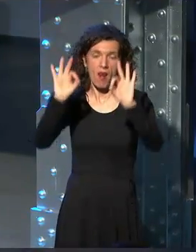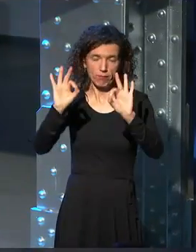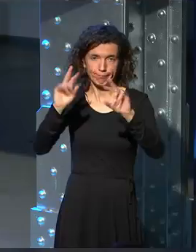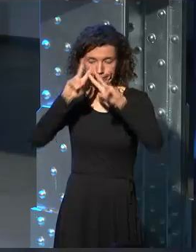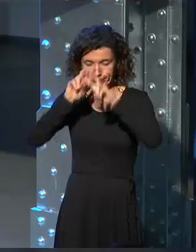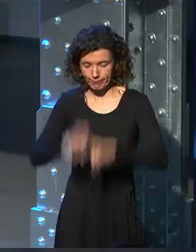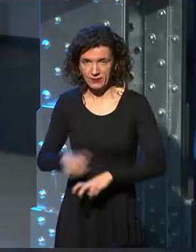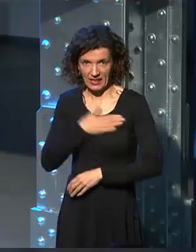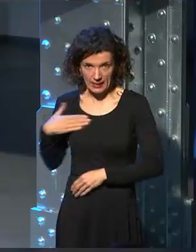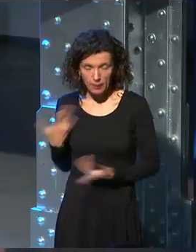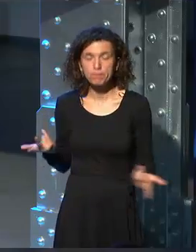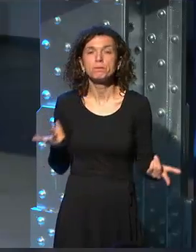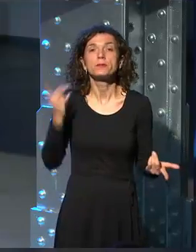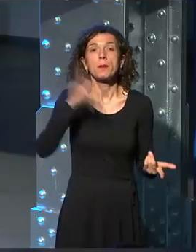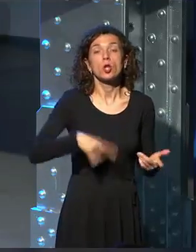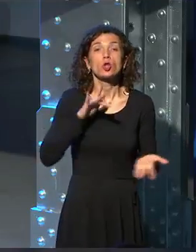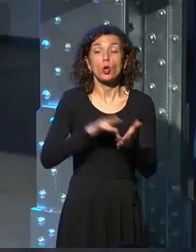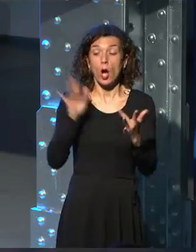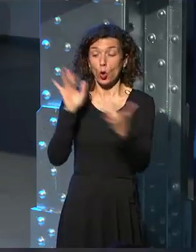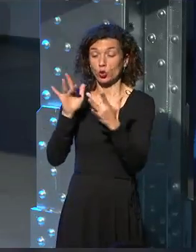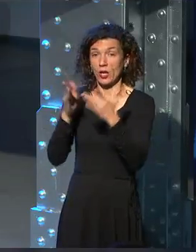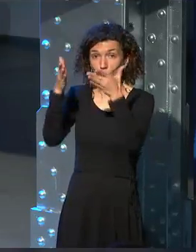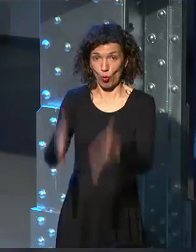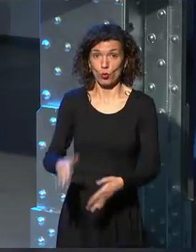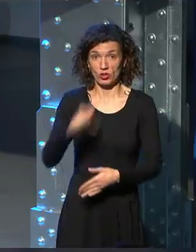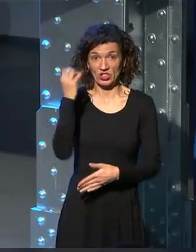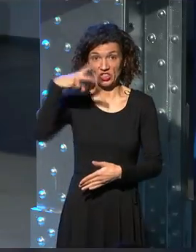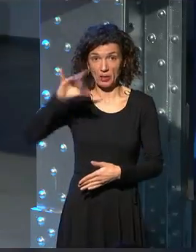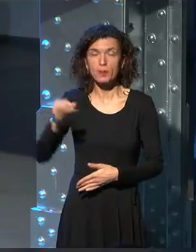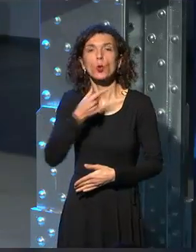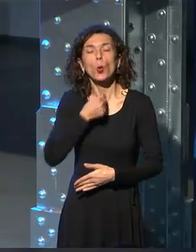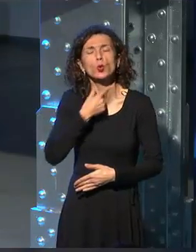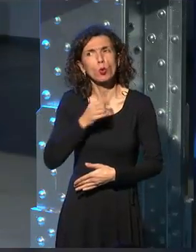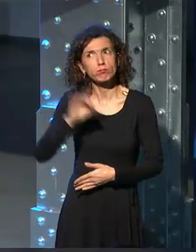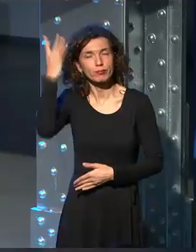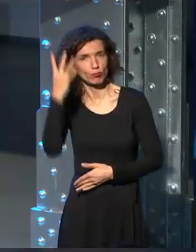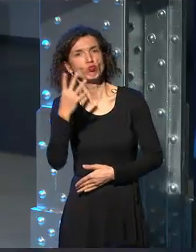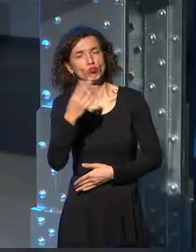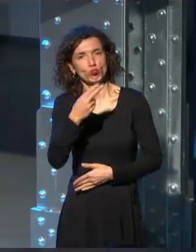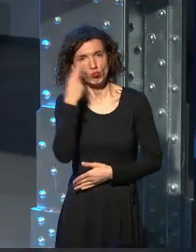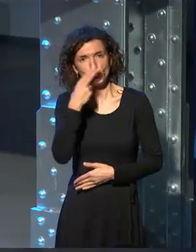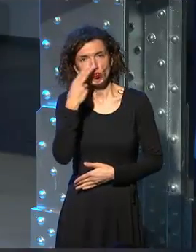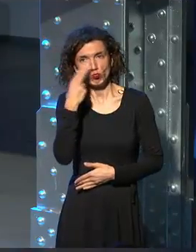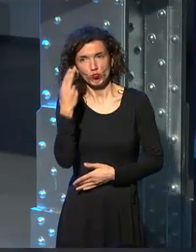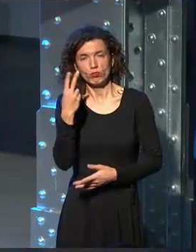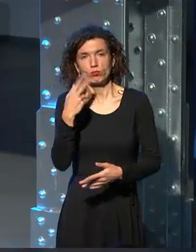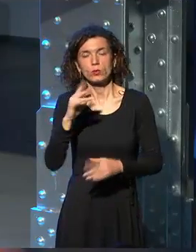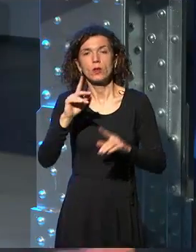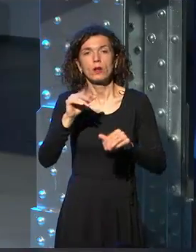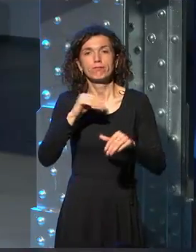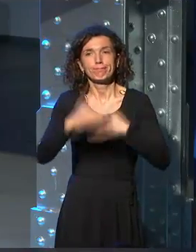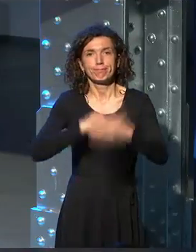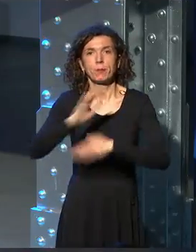Entonces, cuando establecimos contacto con él, le gustó mucho la idea e inmediatamente nos